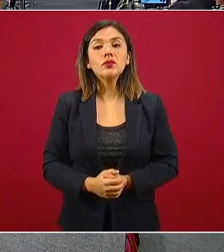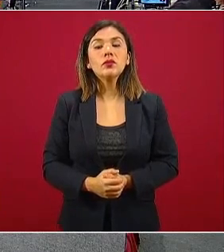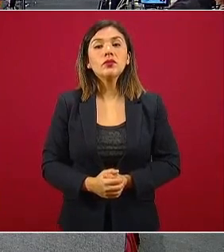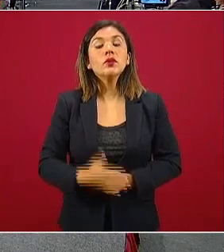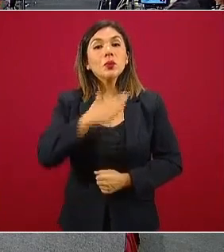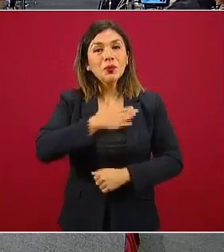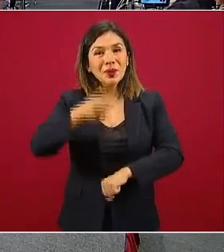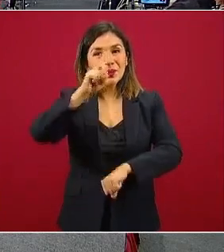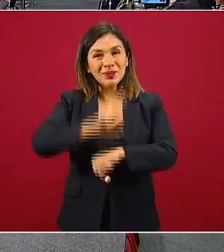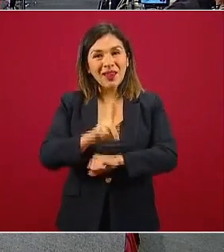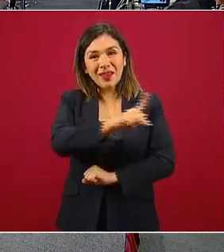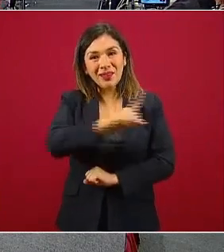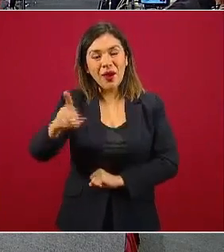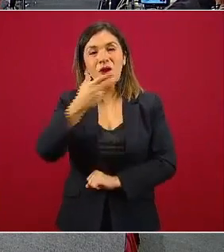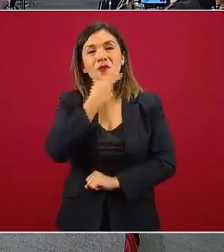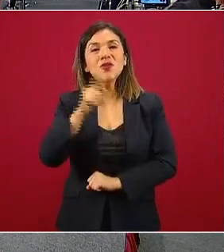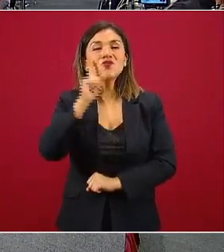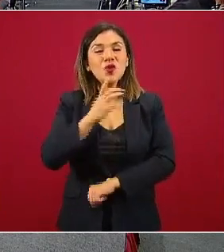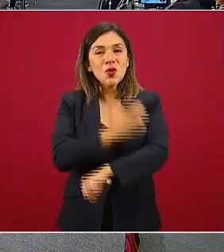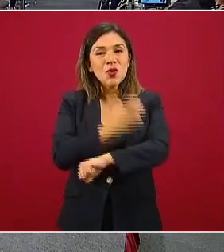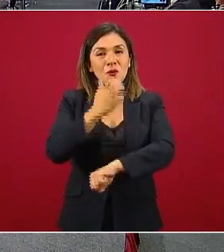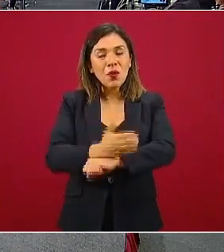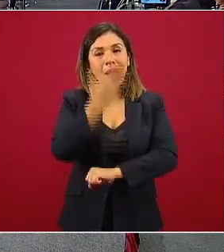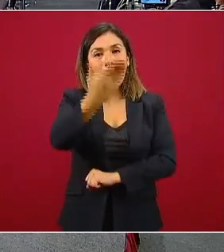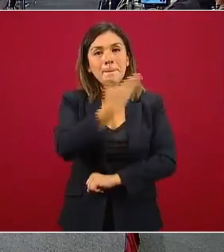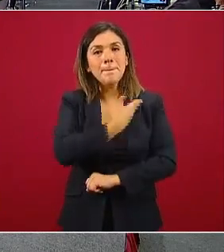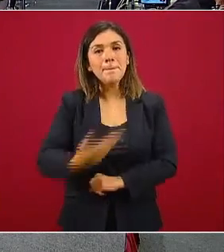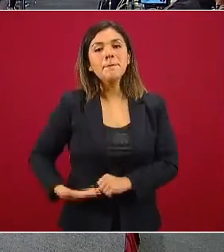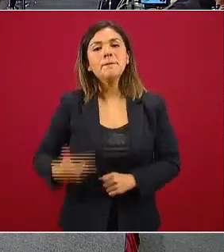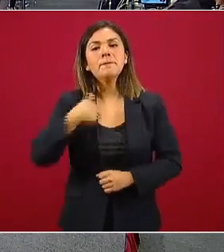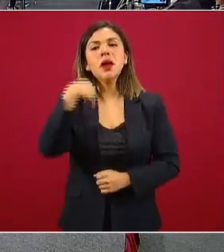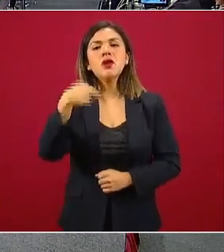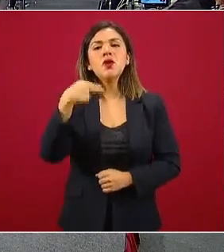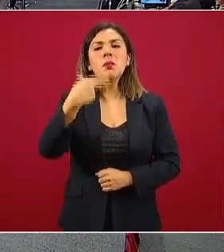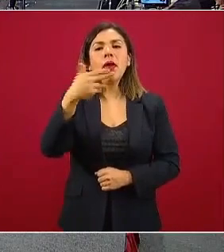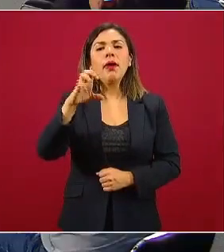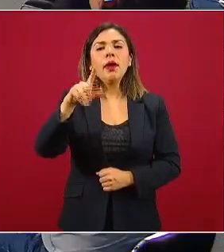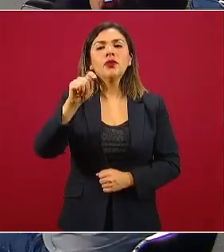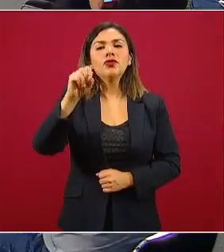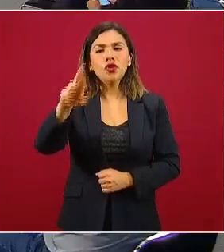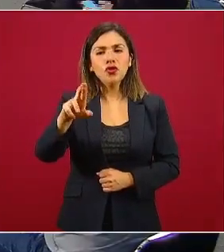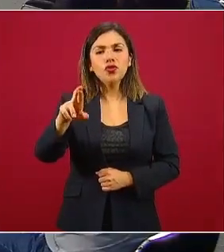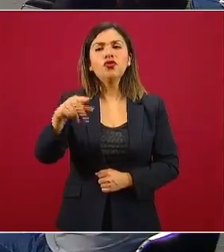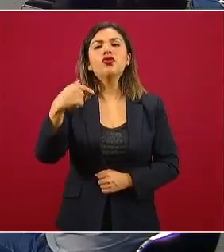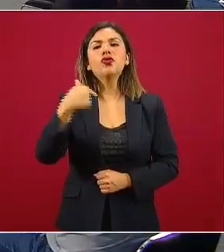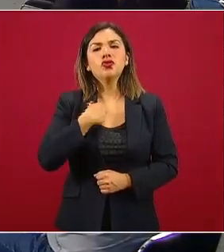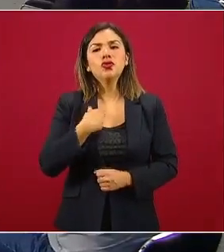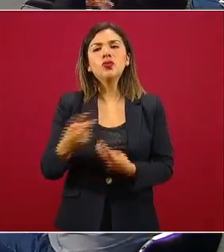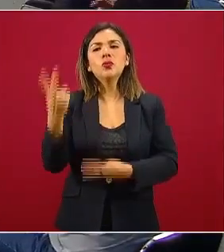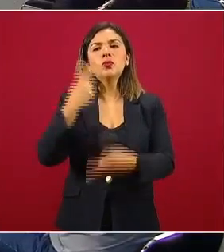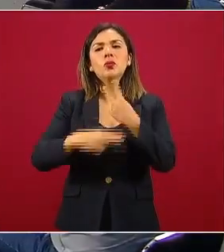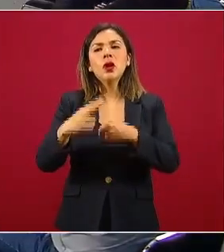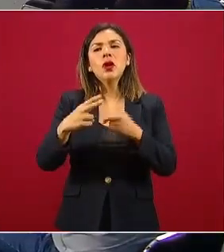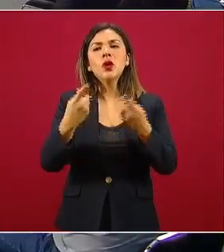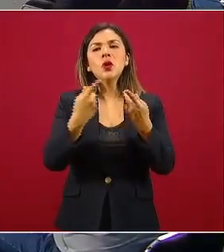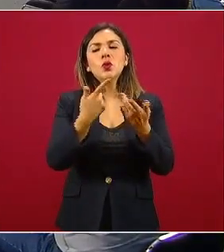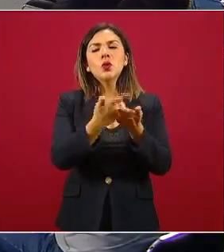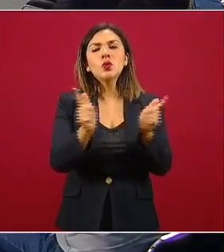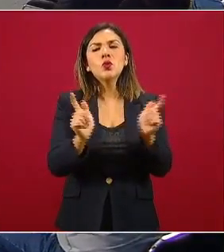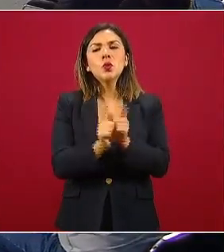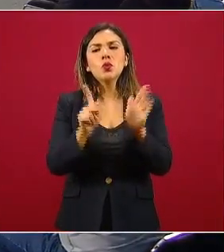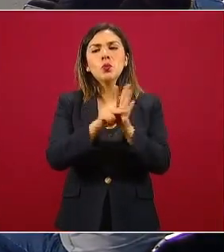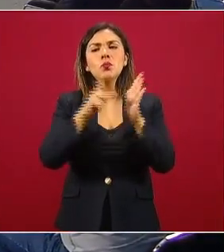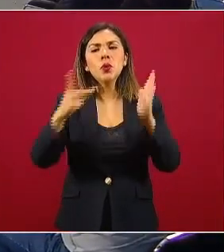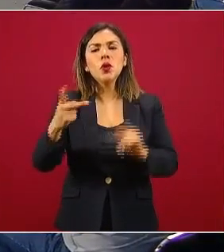Buenos días, compañeros y compañeras de los medios. Buenos días, presidente. Mi nombre es Héctor Latempa, vengo del medio de comunicación independiente,